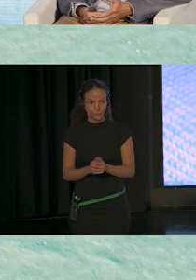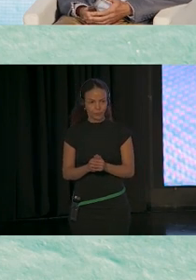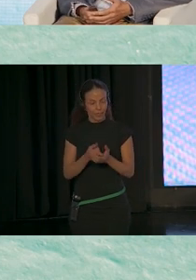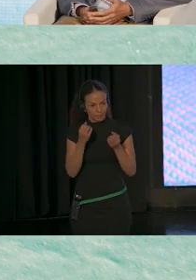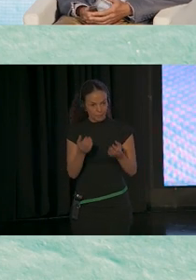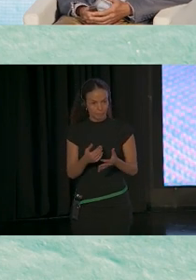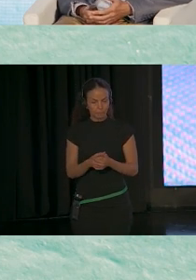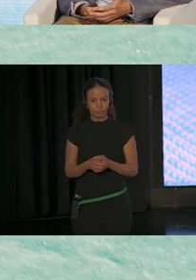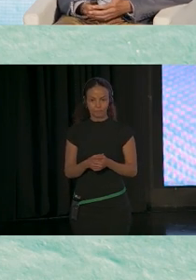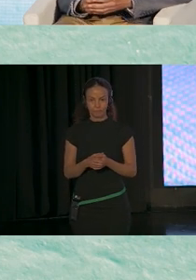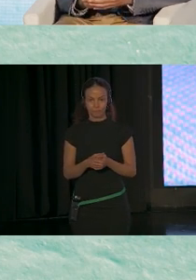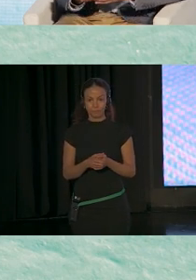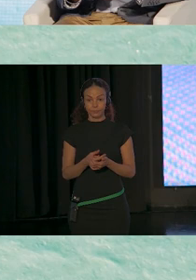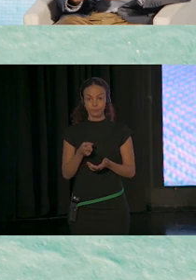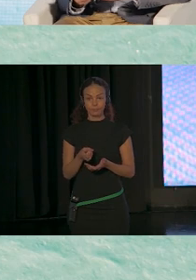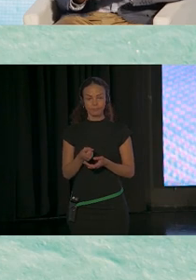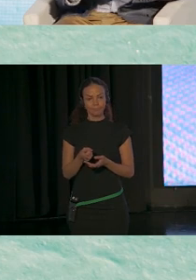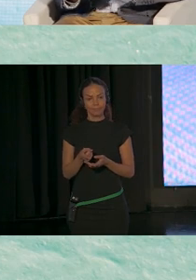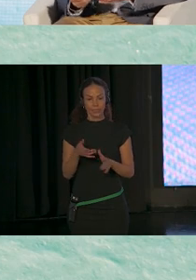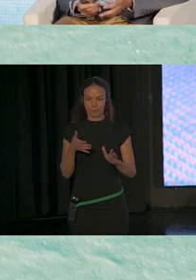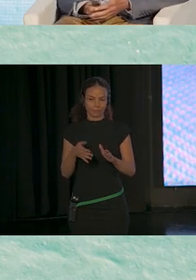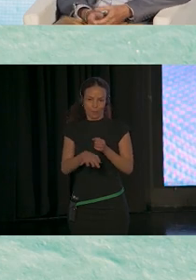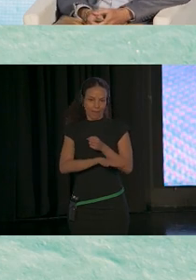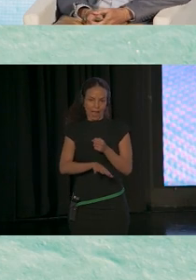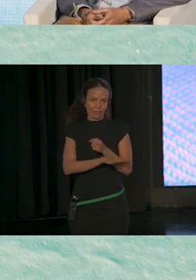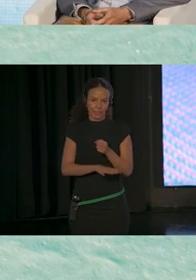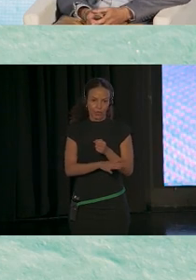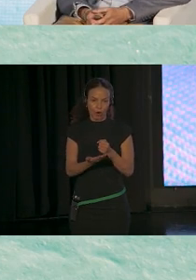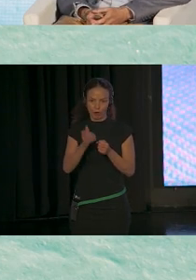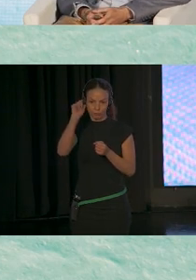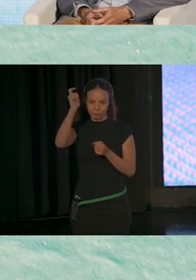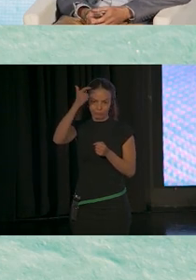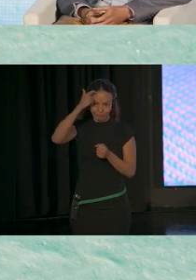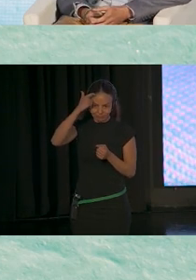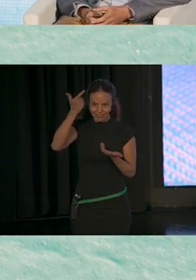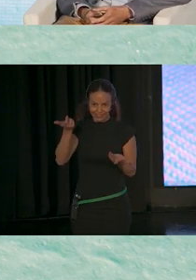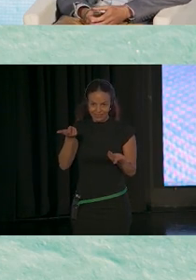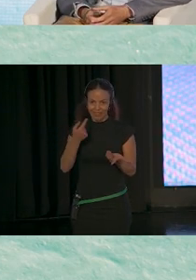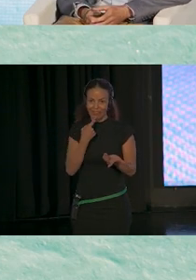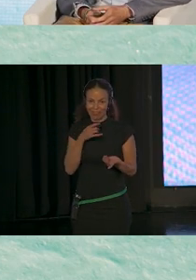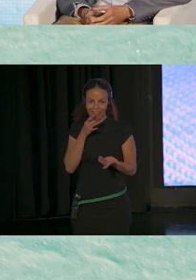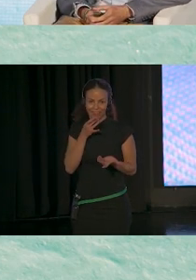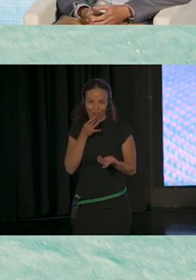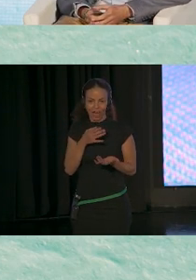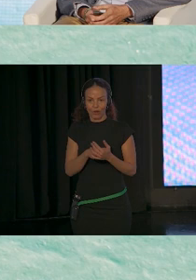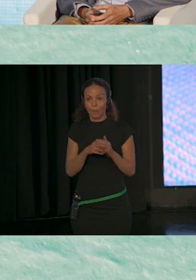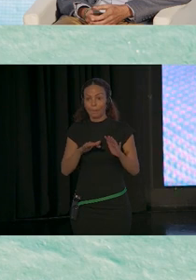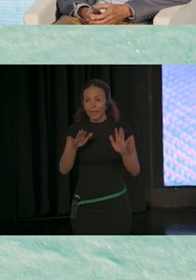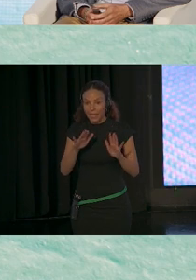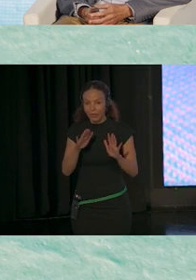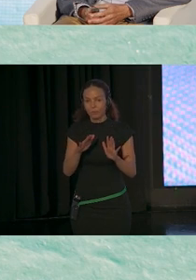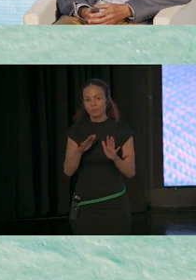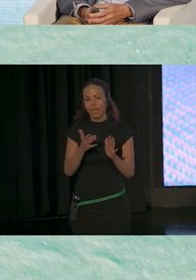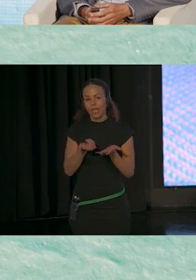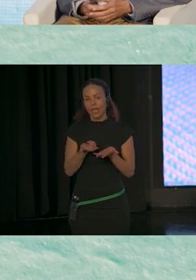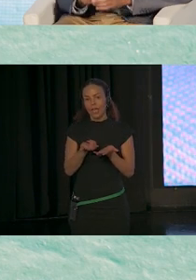Bien, eso sería, digamos, algo básico en alguna de las acepciones que plantea el diccionario. Pero seguramente la narrativa